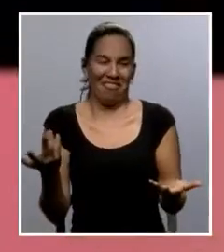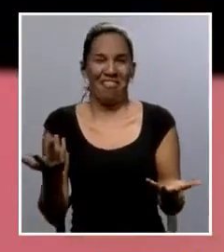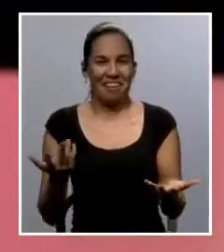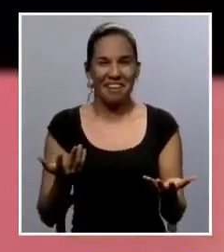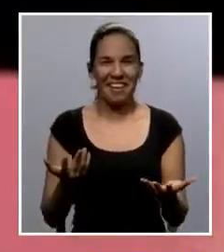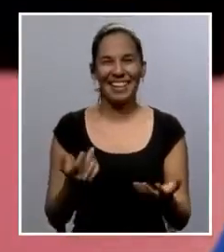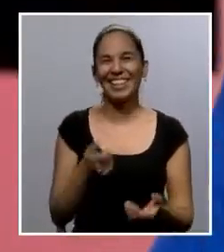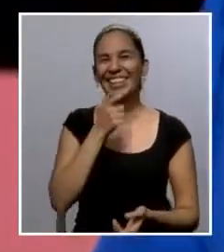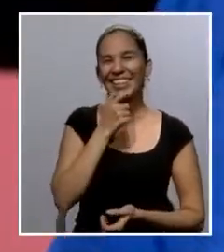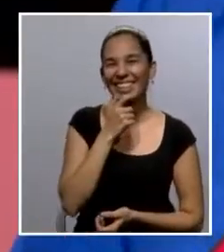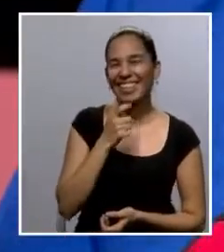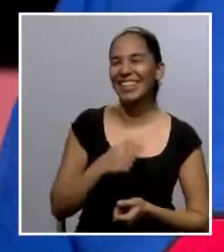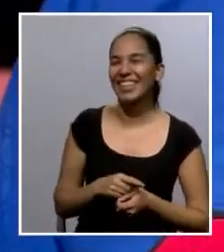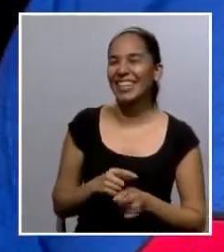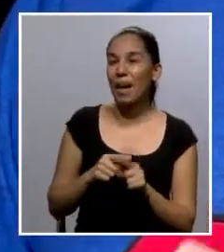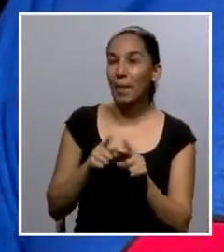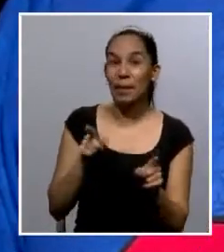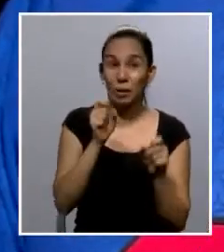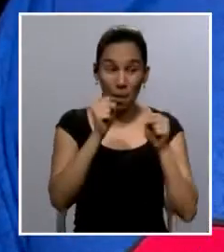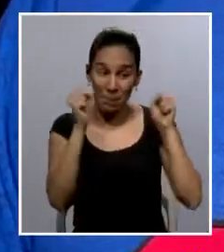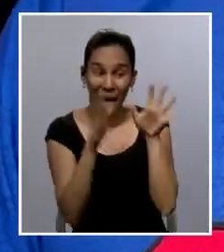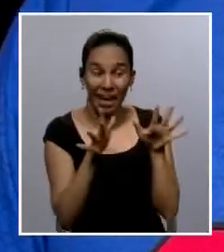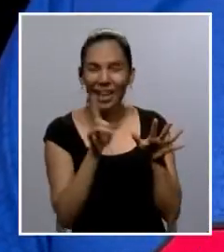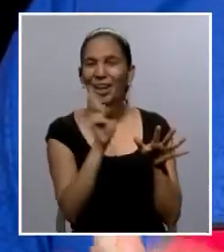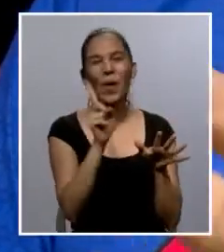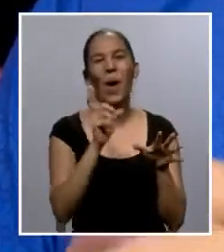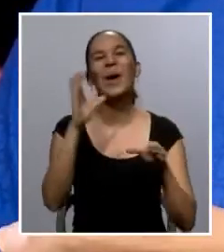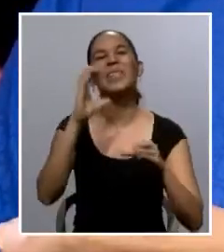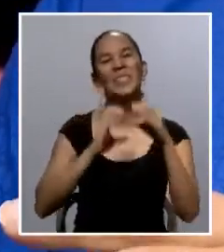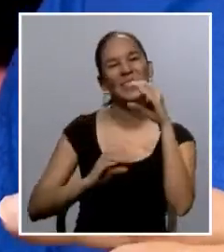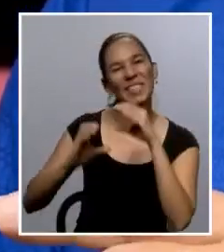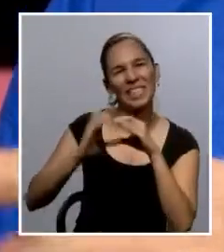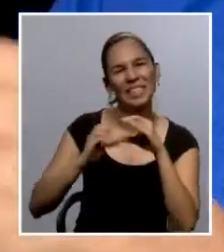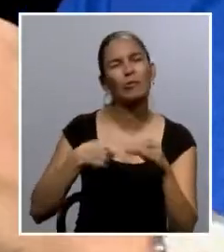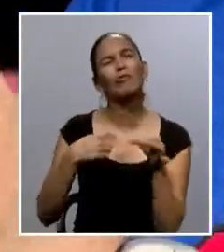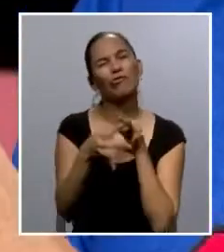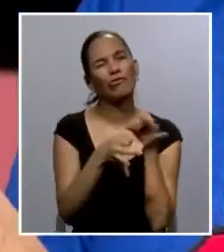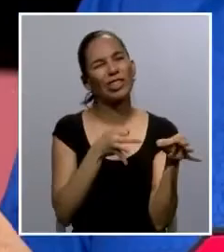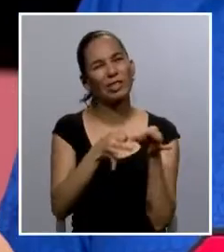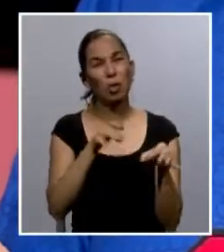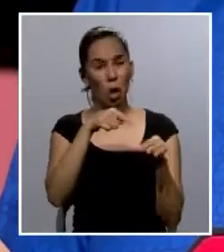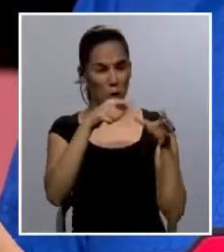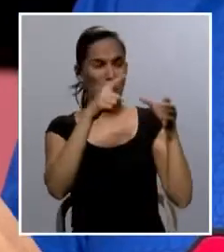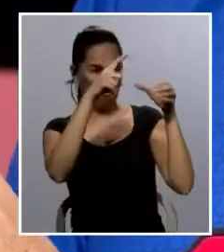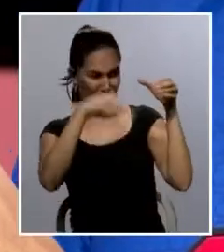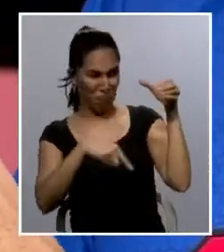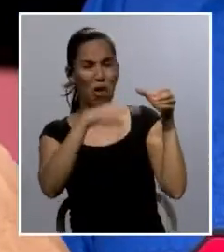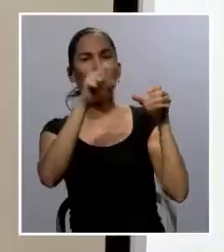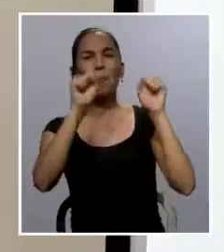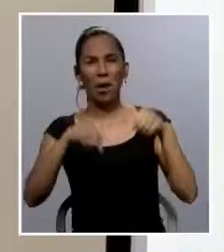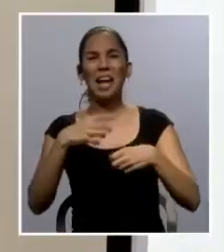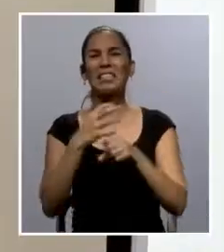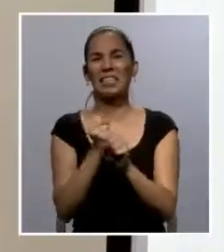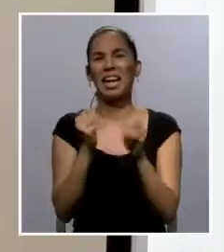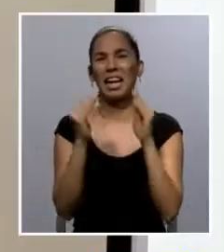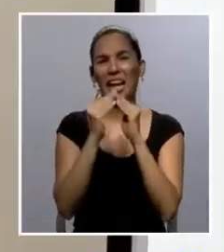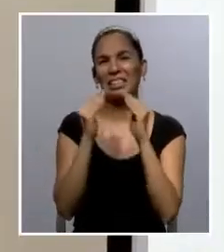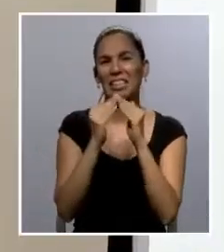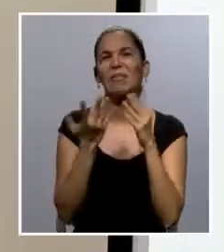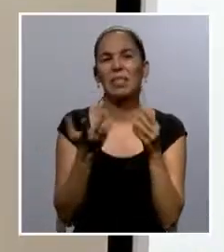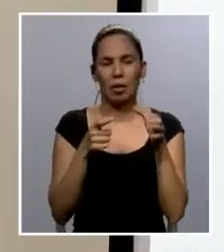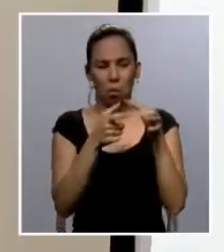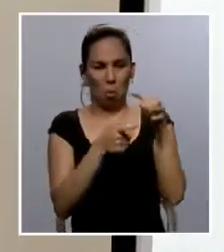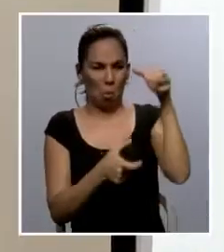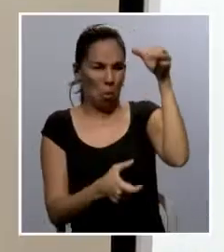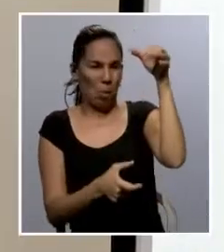que desdichadamente no es magia, es ciencia. Ajá. Y les voy a explicar un poco. Eso lo pueden hacer en la casa. Esto simplemente es una botella